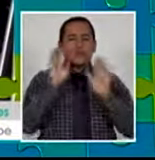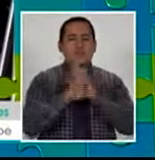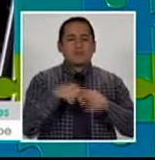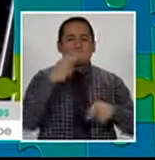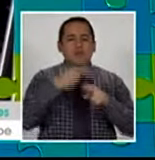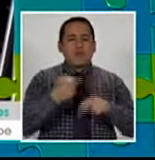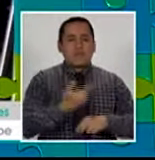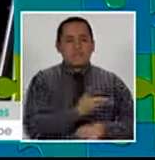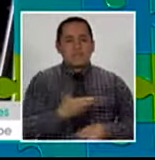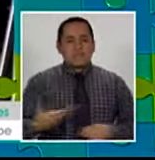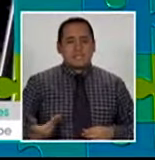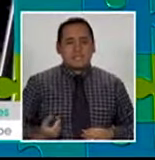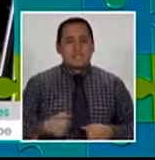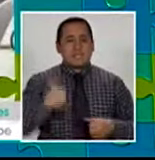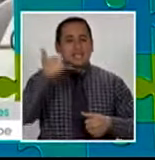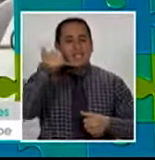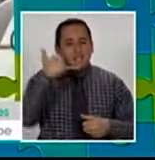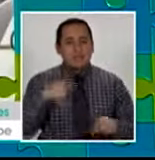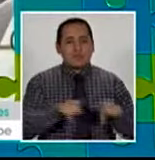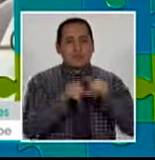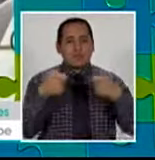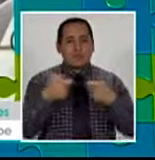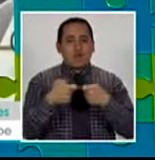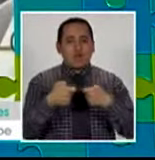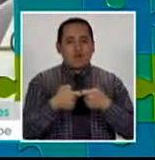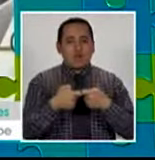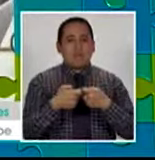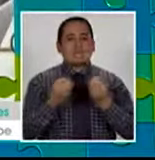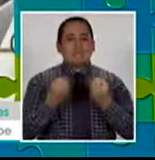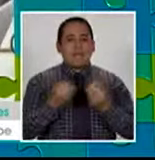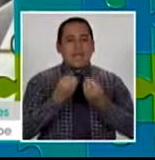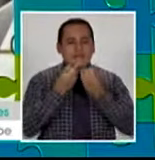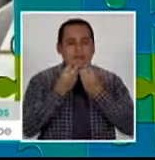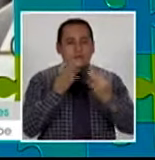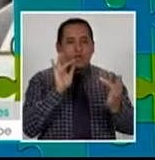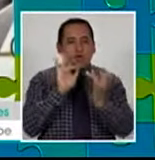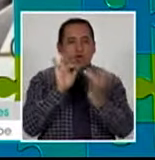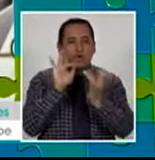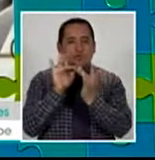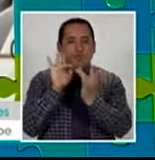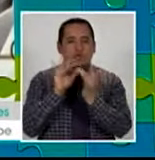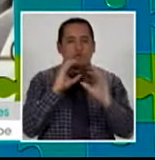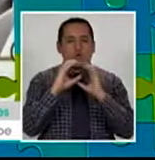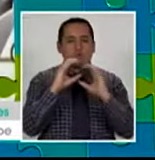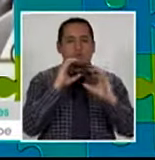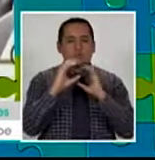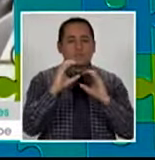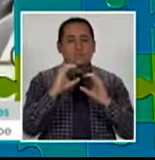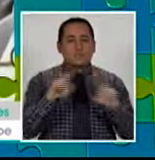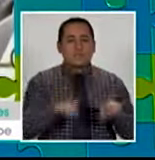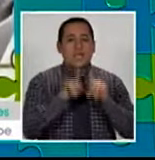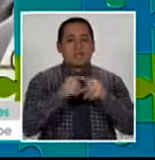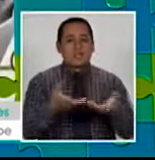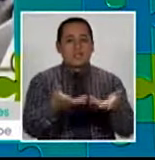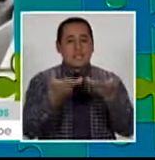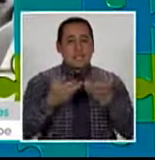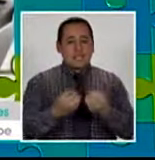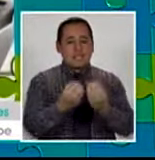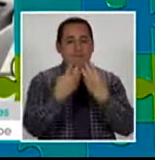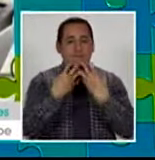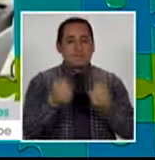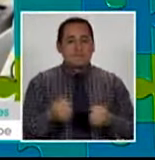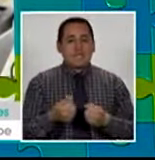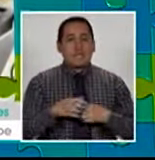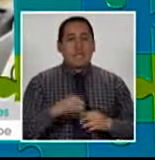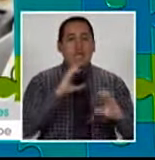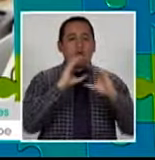indicando el nombre del presidente, teléfono y correo electrónico, para mantener constante comunicación. Enviar